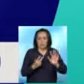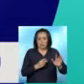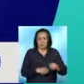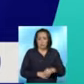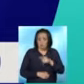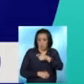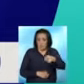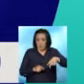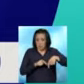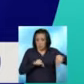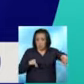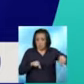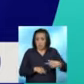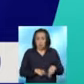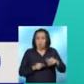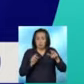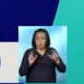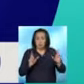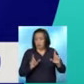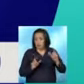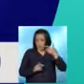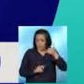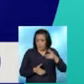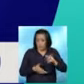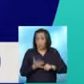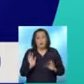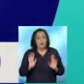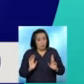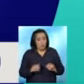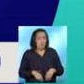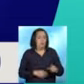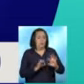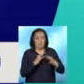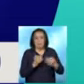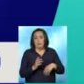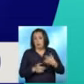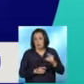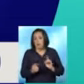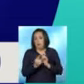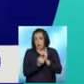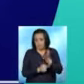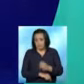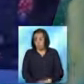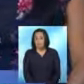991-816-177. Ahí están los teléfonos en pantalla. Ojalá sus familiares puedan encontrarlo.